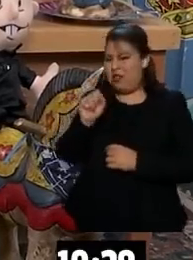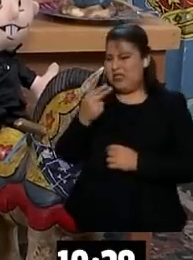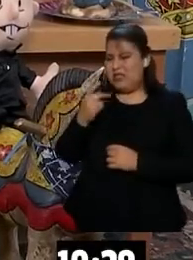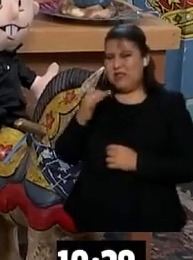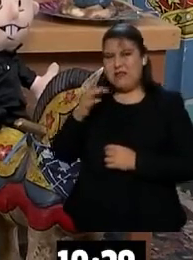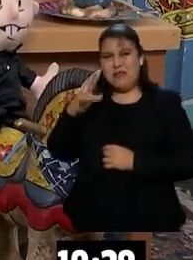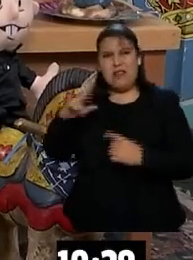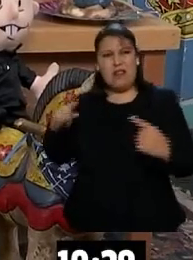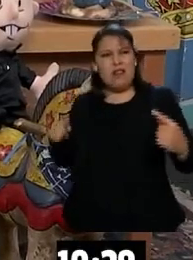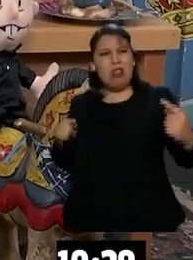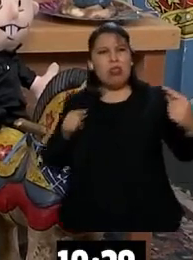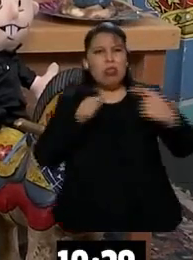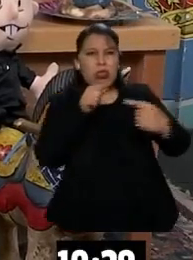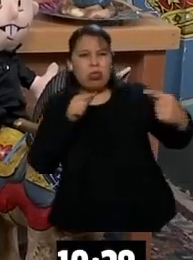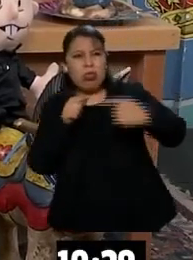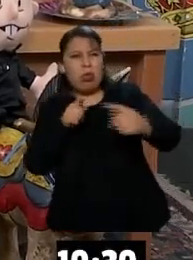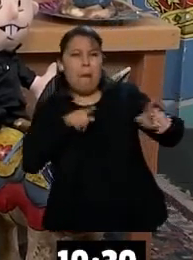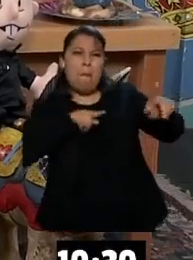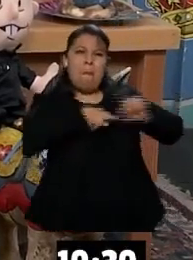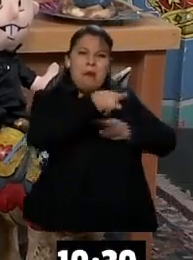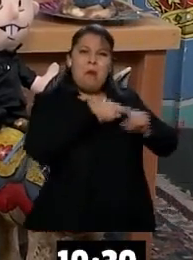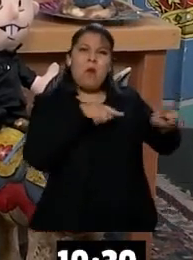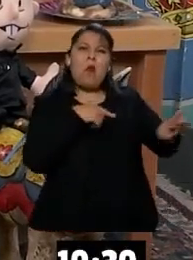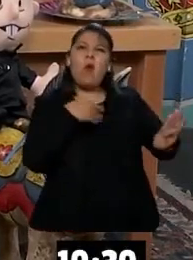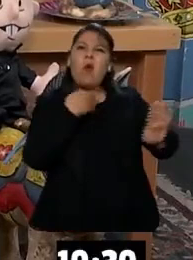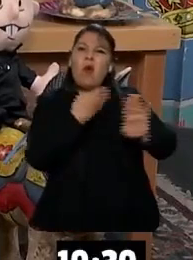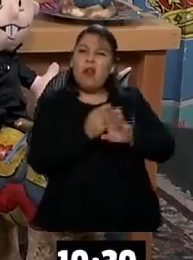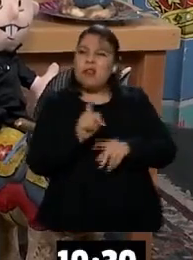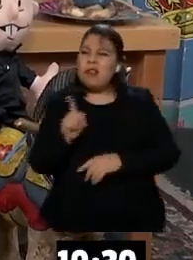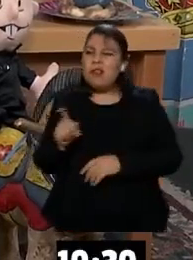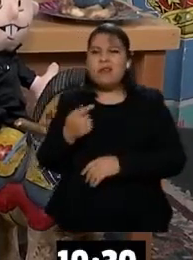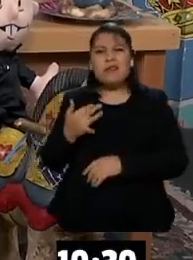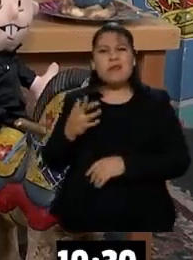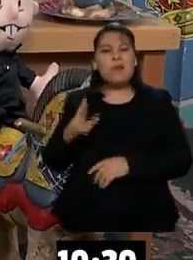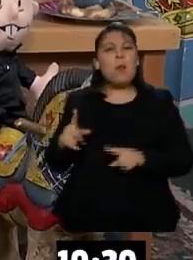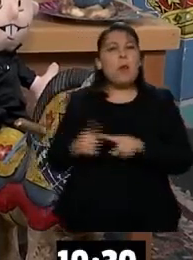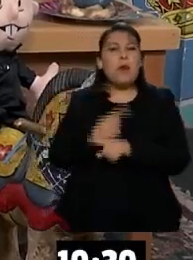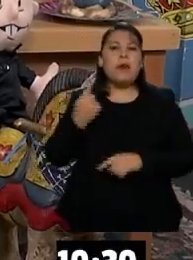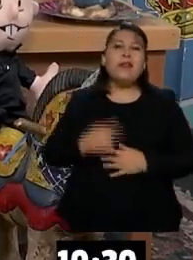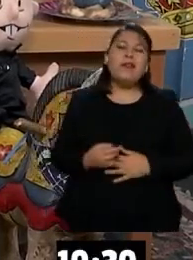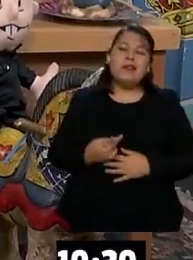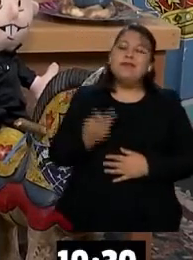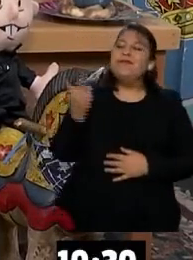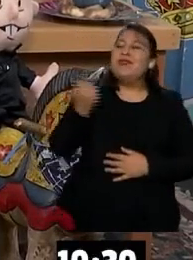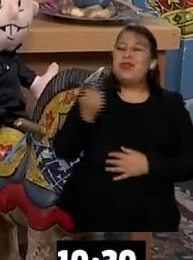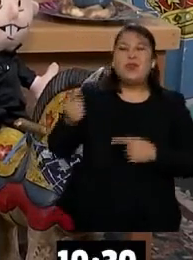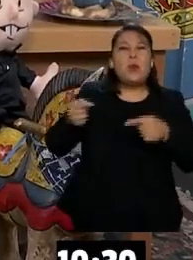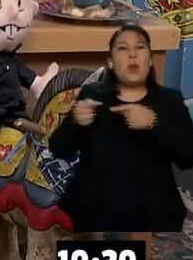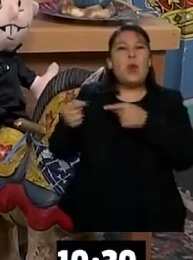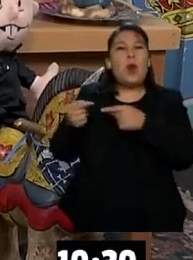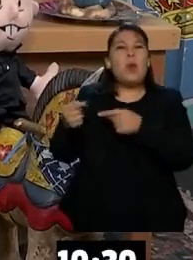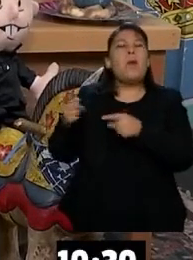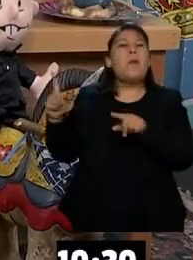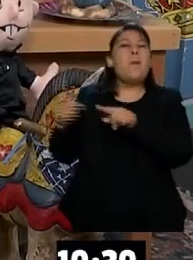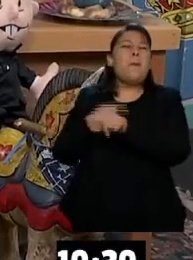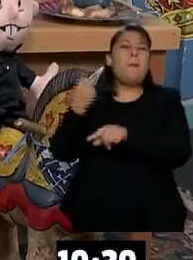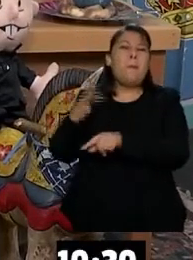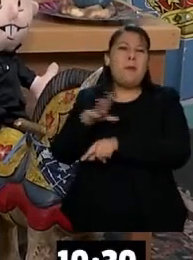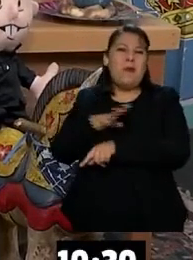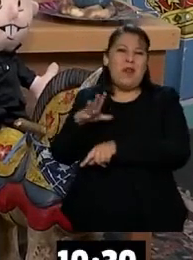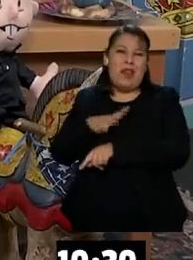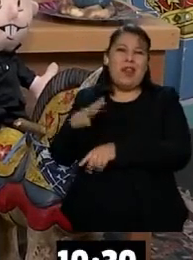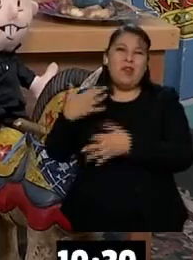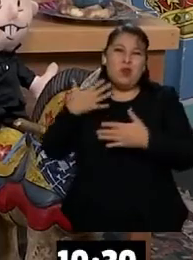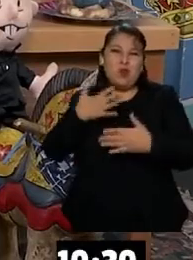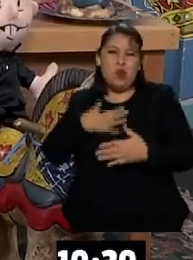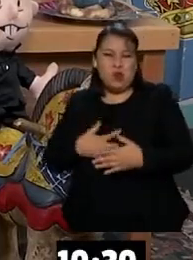de intereses políticos. Tanto Julio Scherer como el propio Gertz Manero tienen muchos intereses en el manejo faccioso de la justicia en